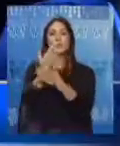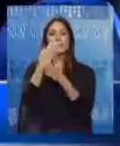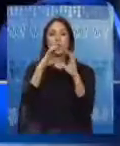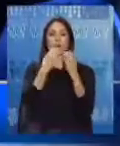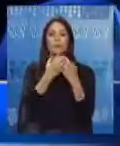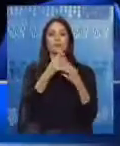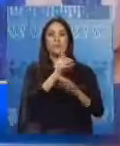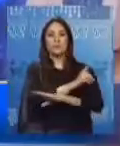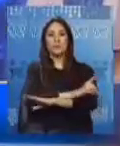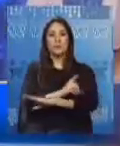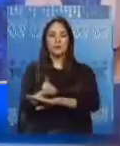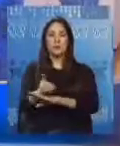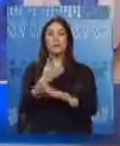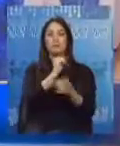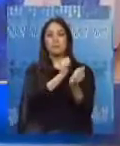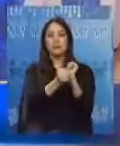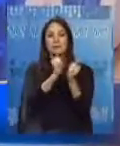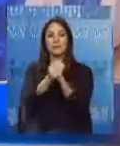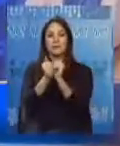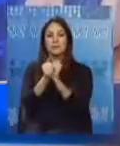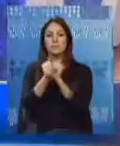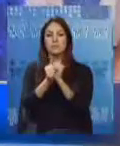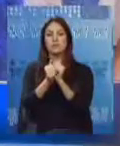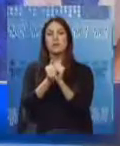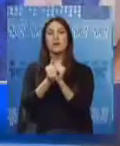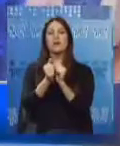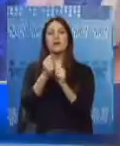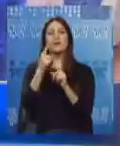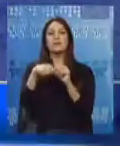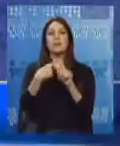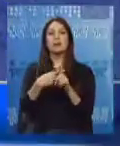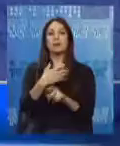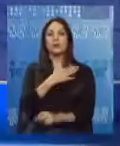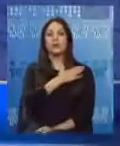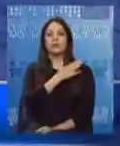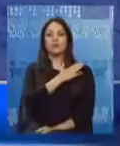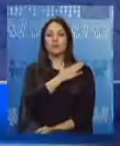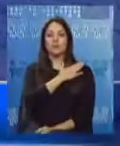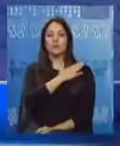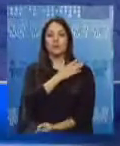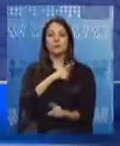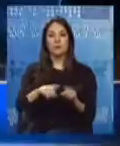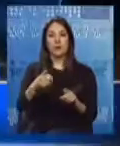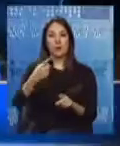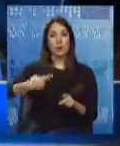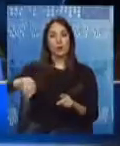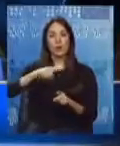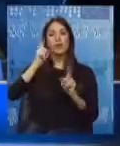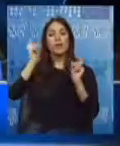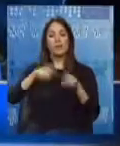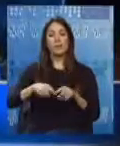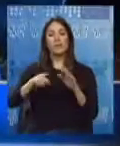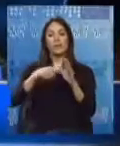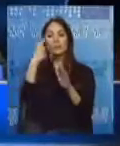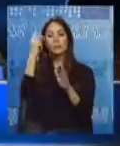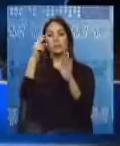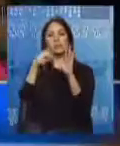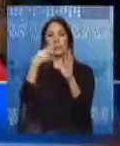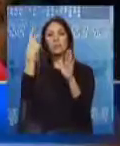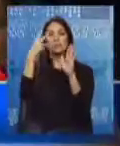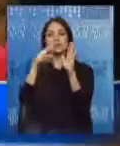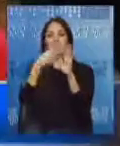los que pasaron las pruebas sobre todo la de confiabilidad una prueba que por cierto deberán repetirla una y otra vez